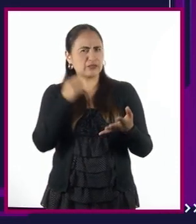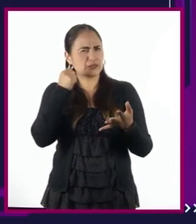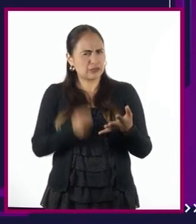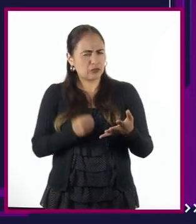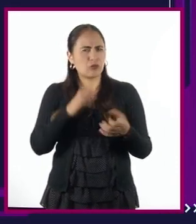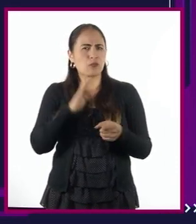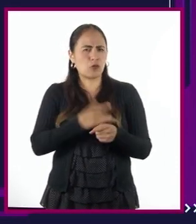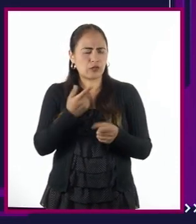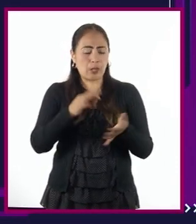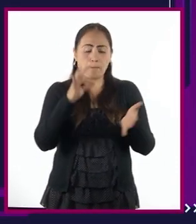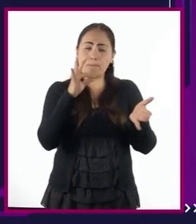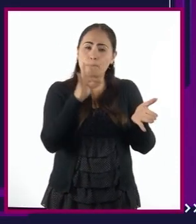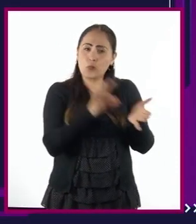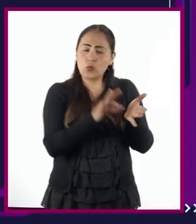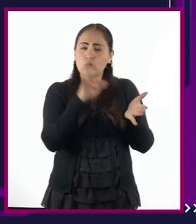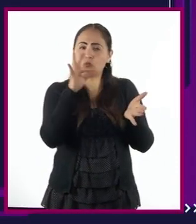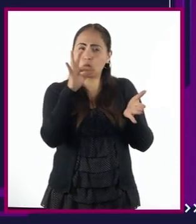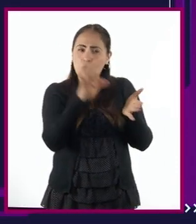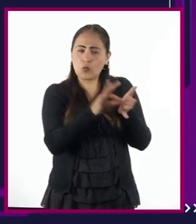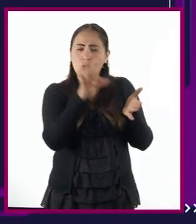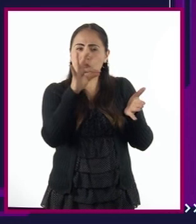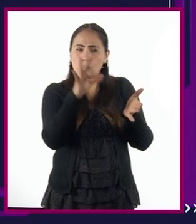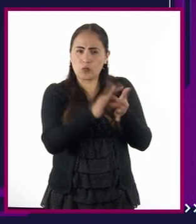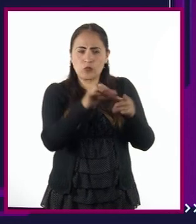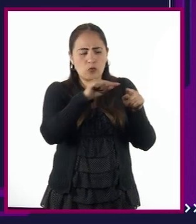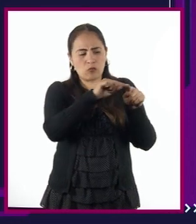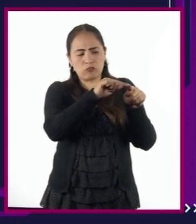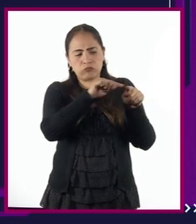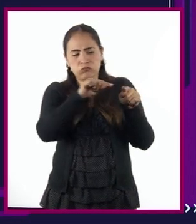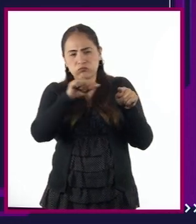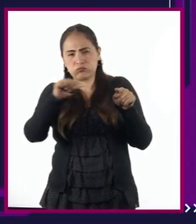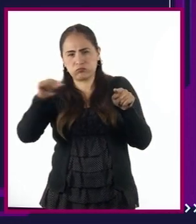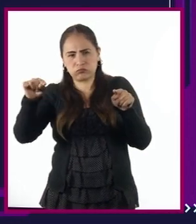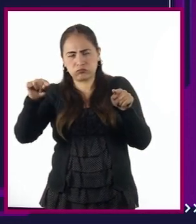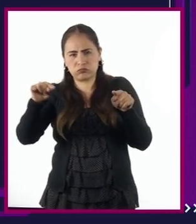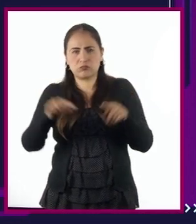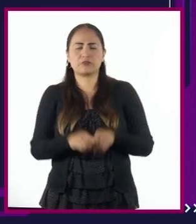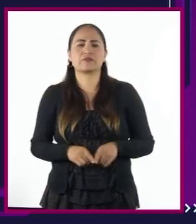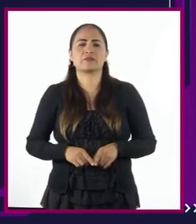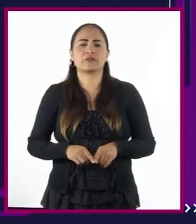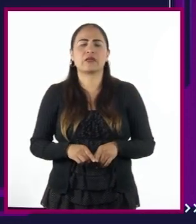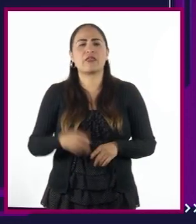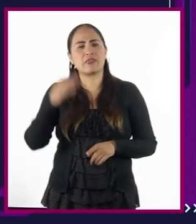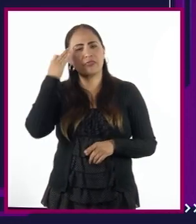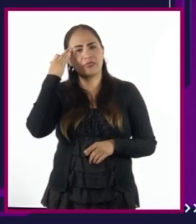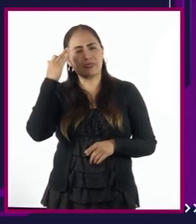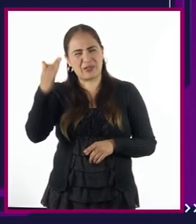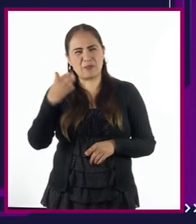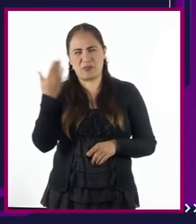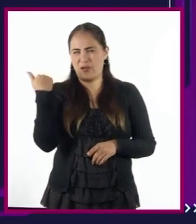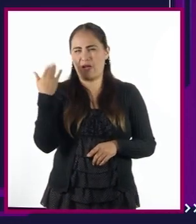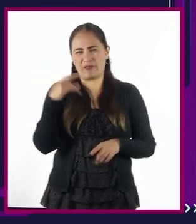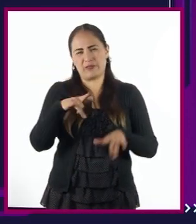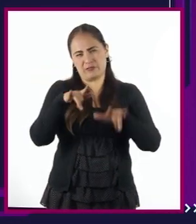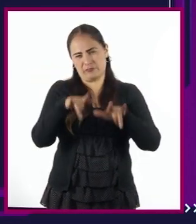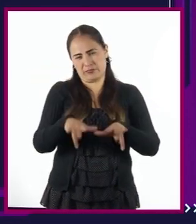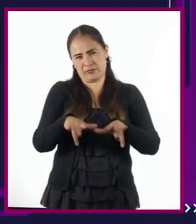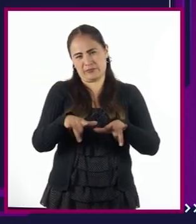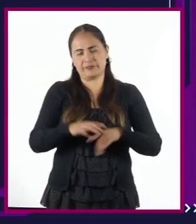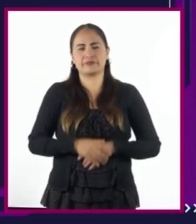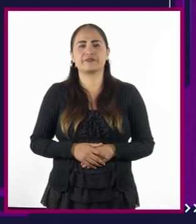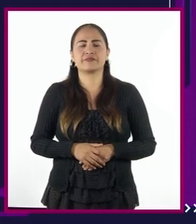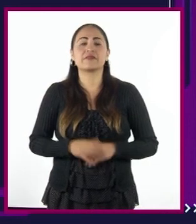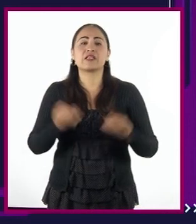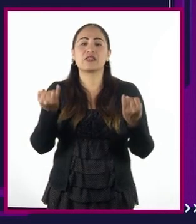los puntos se encuentran en una misma línea recta, a excepción del periodo de tiempo ya referido. Por